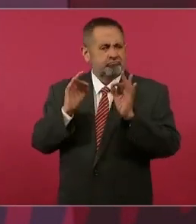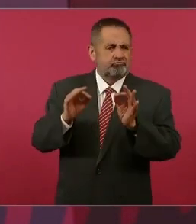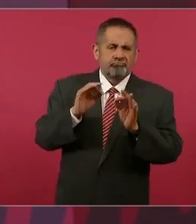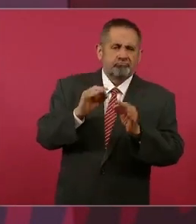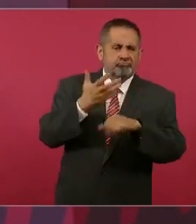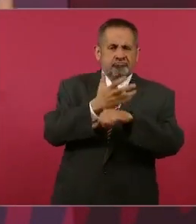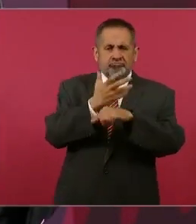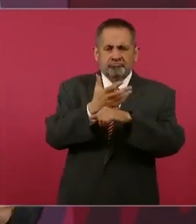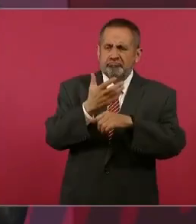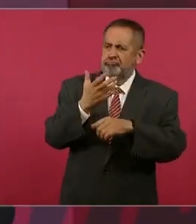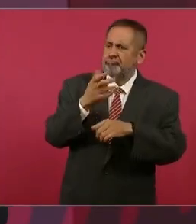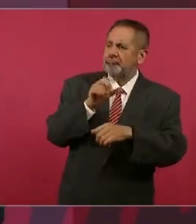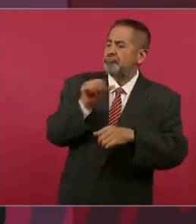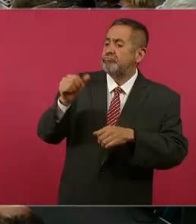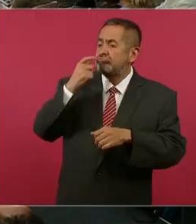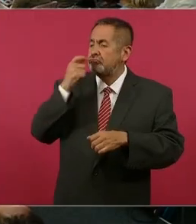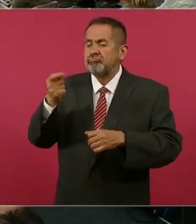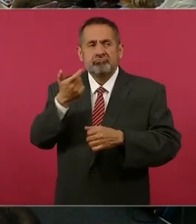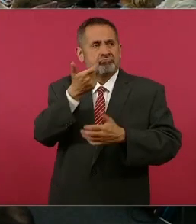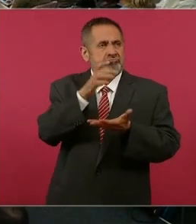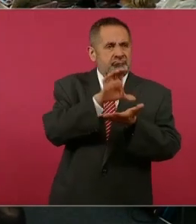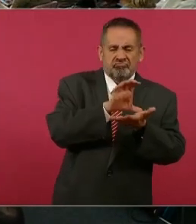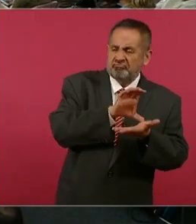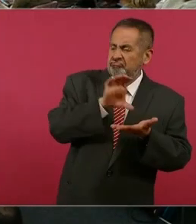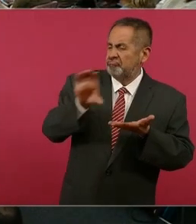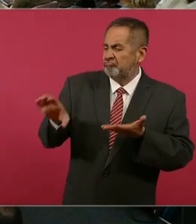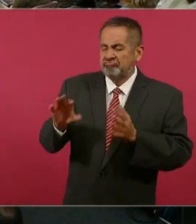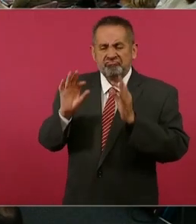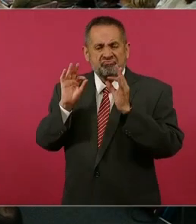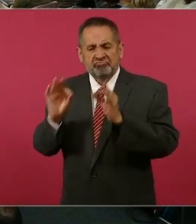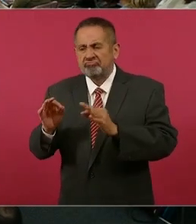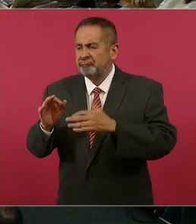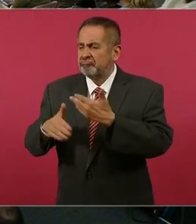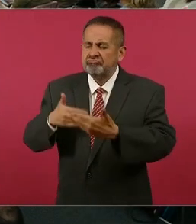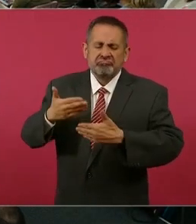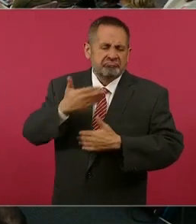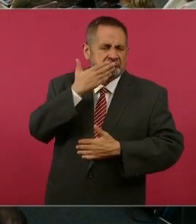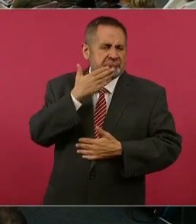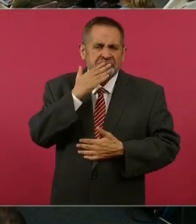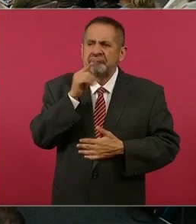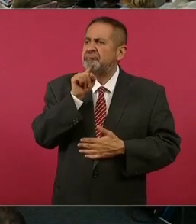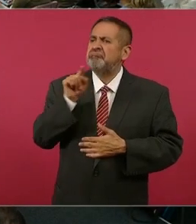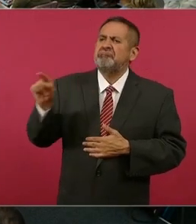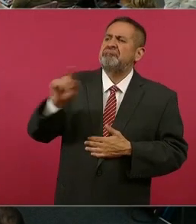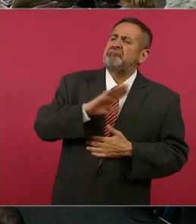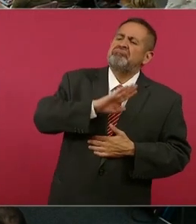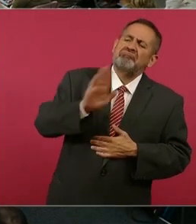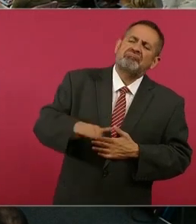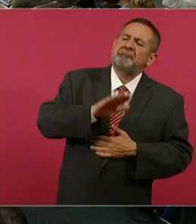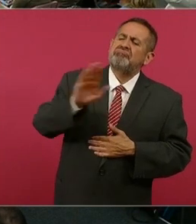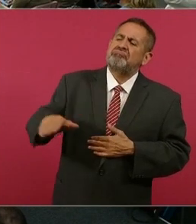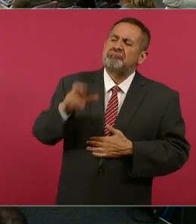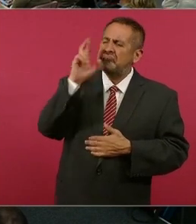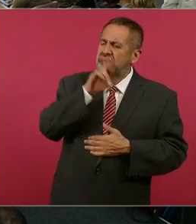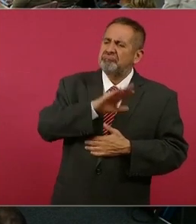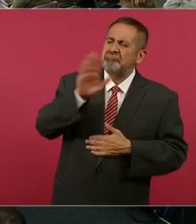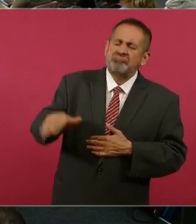de Estados Unidos a Ucrania esté produciendo muertos en Rusia.